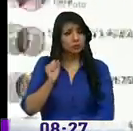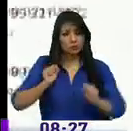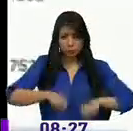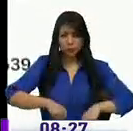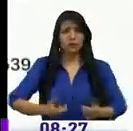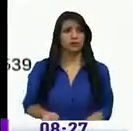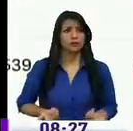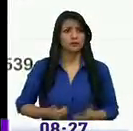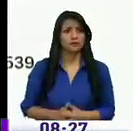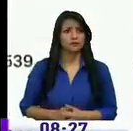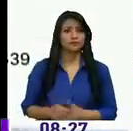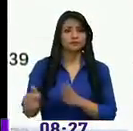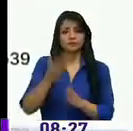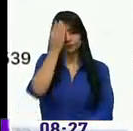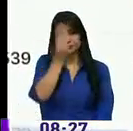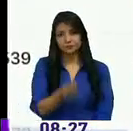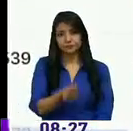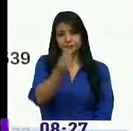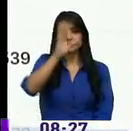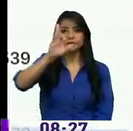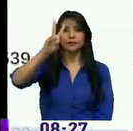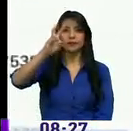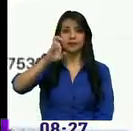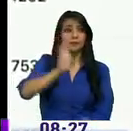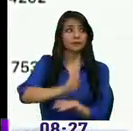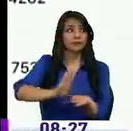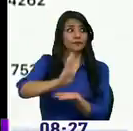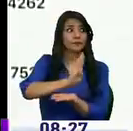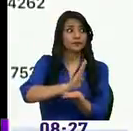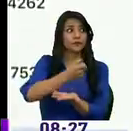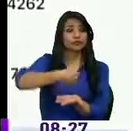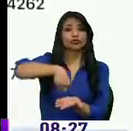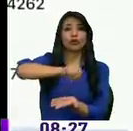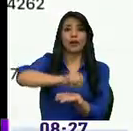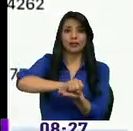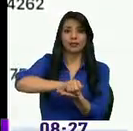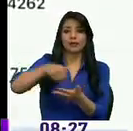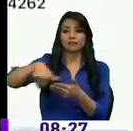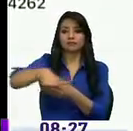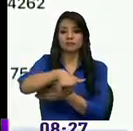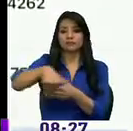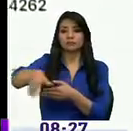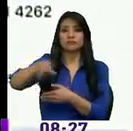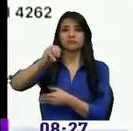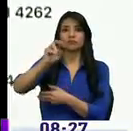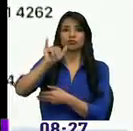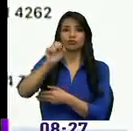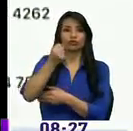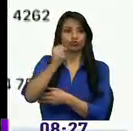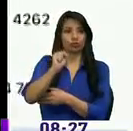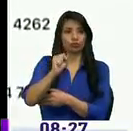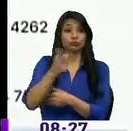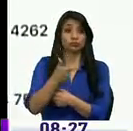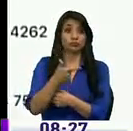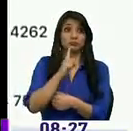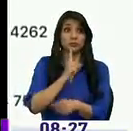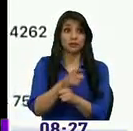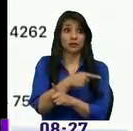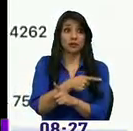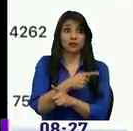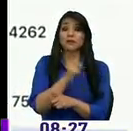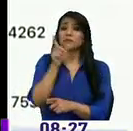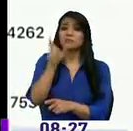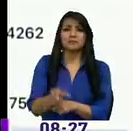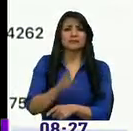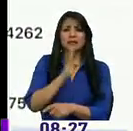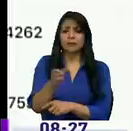calle. Buenos días, señores TVC, el barrio Solanda, calle María Alemán, y Antonio Moscoso, un vecino tan atrevido que todavía se jacta de ser abogado, siempre